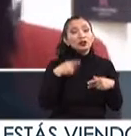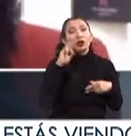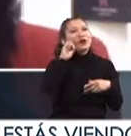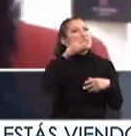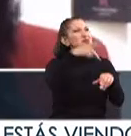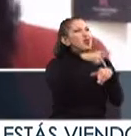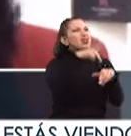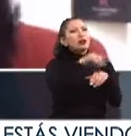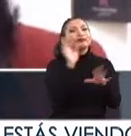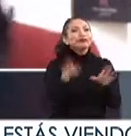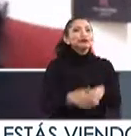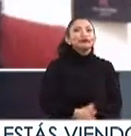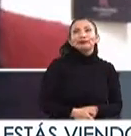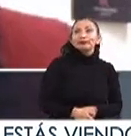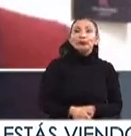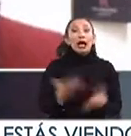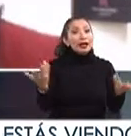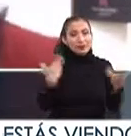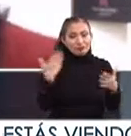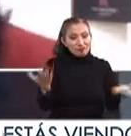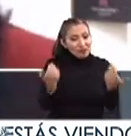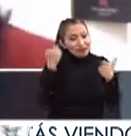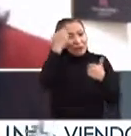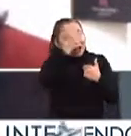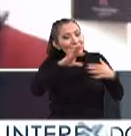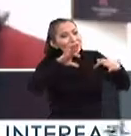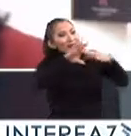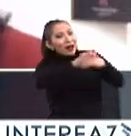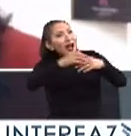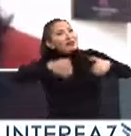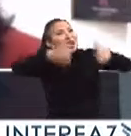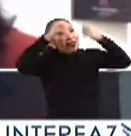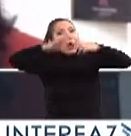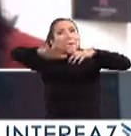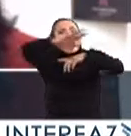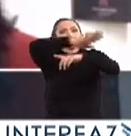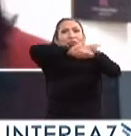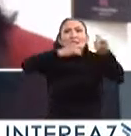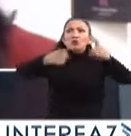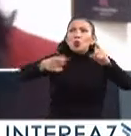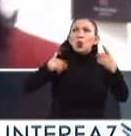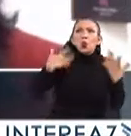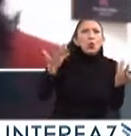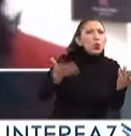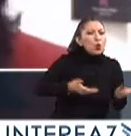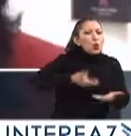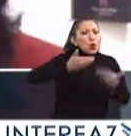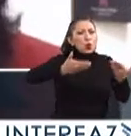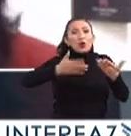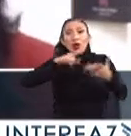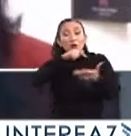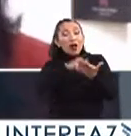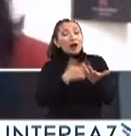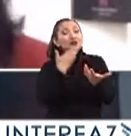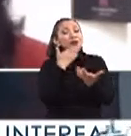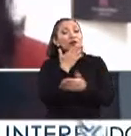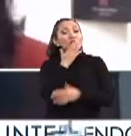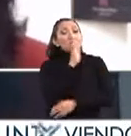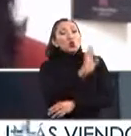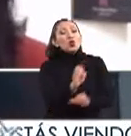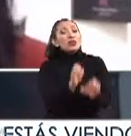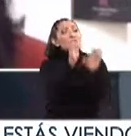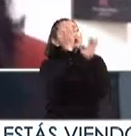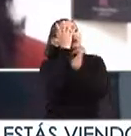ver piedras, ¿no? Entonces hay que generar estas experiencias y estas ambientaciones maravillosas, que tú estás en un sitio patrimonial, en un